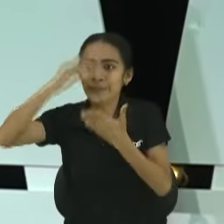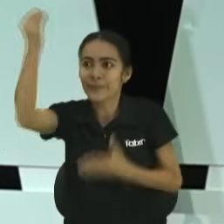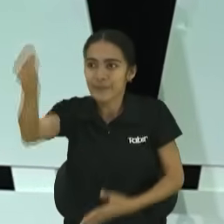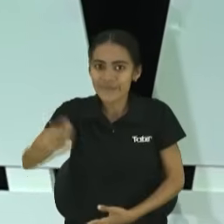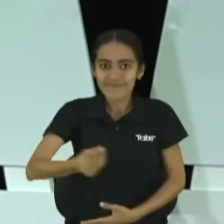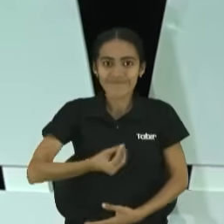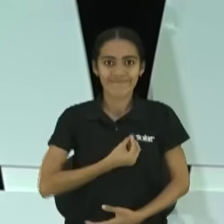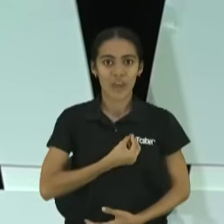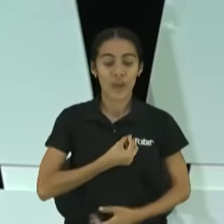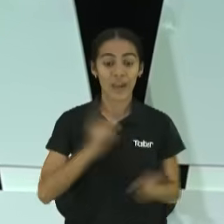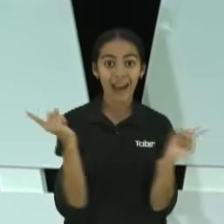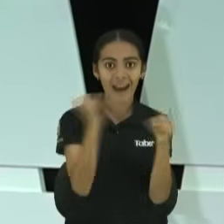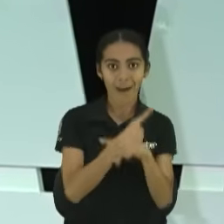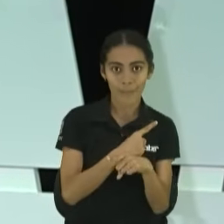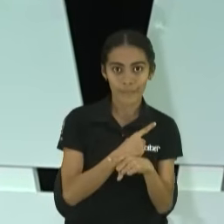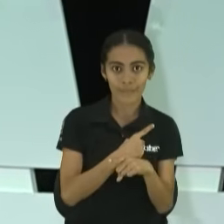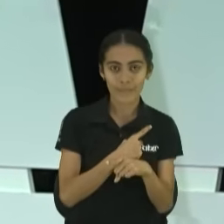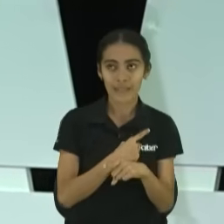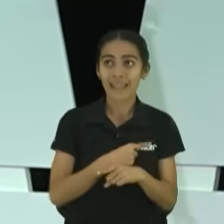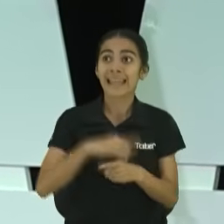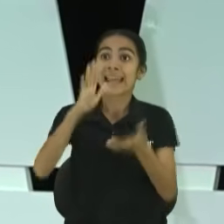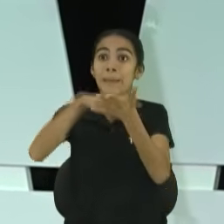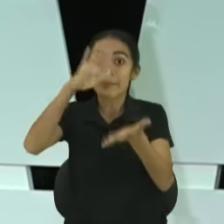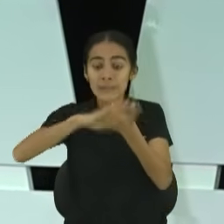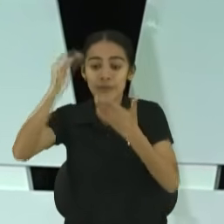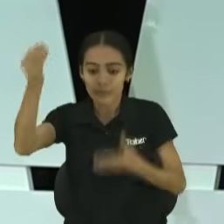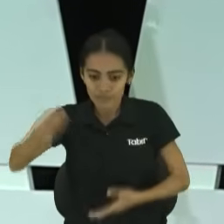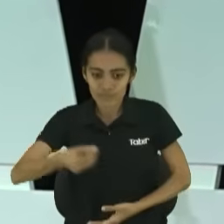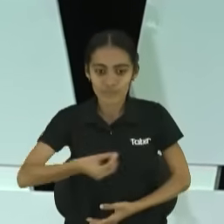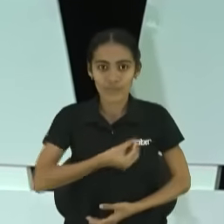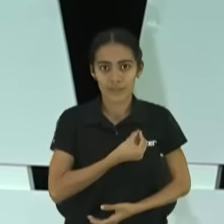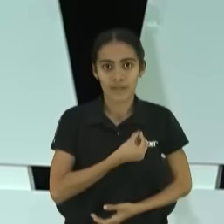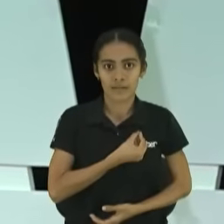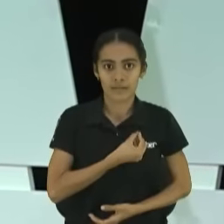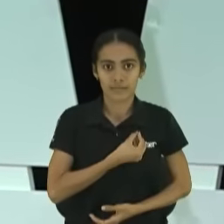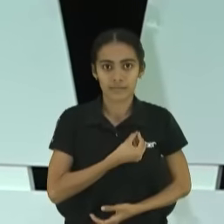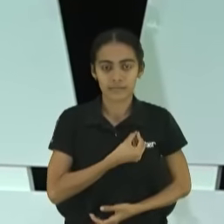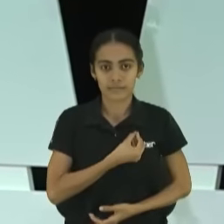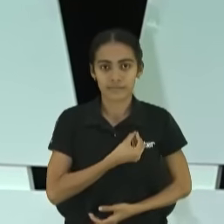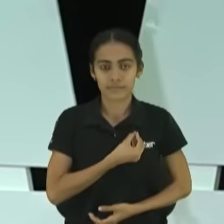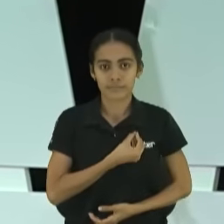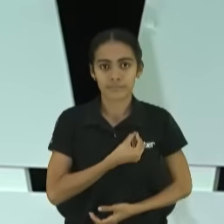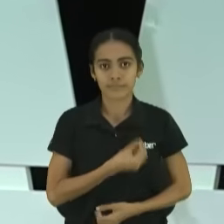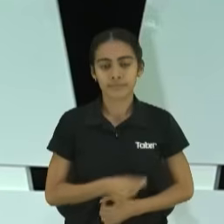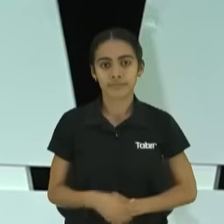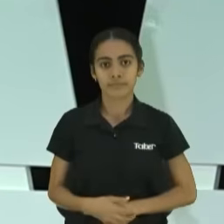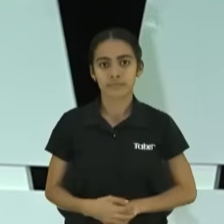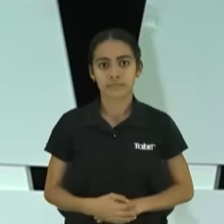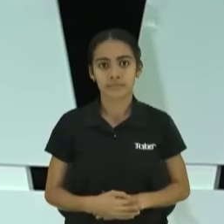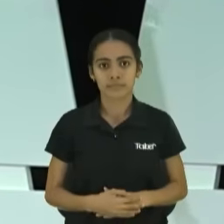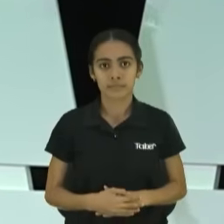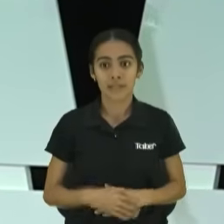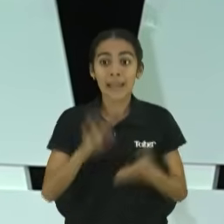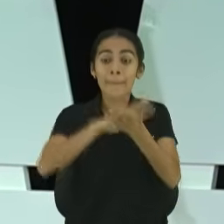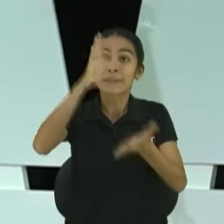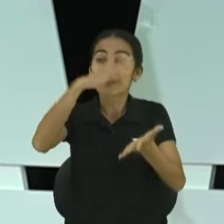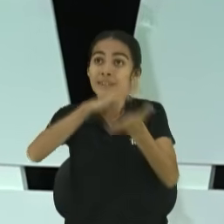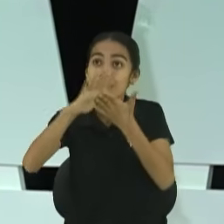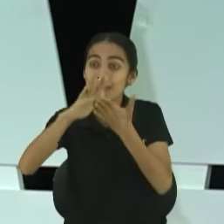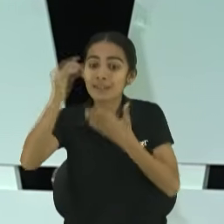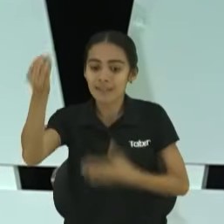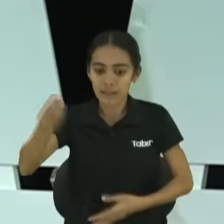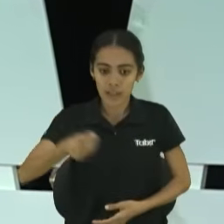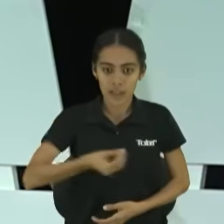Ese Espíritu de Dios que ha sido dado como arrastre que va a venir por nosotros, es muy importante. Es el Espíritu de Dios